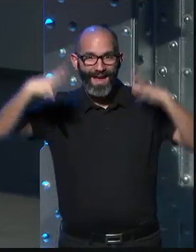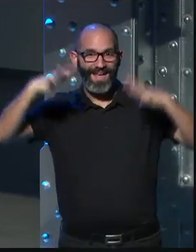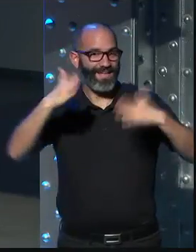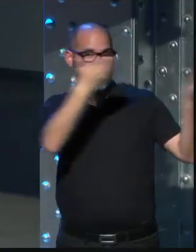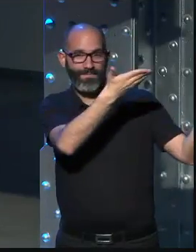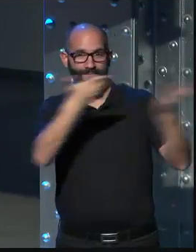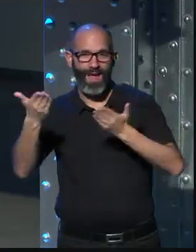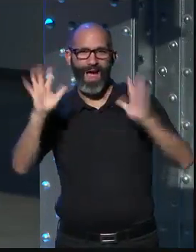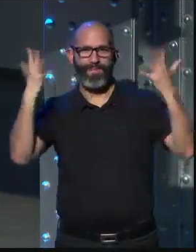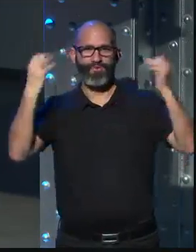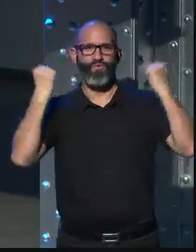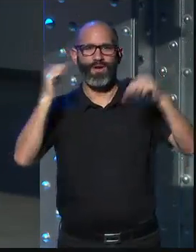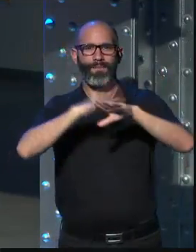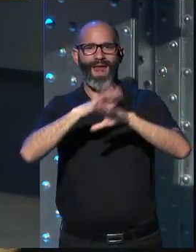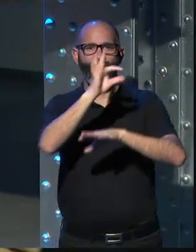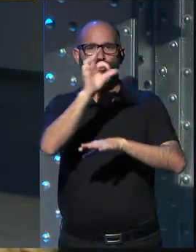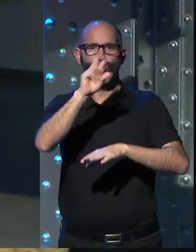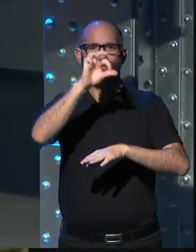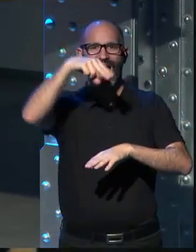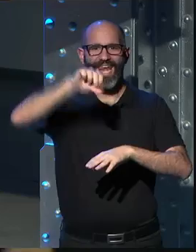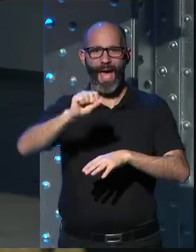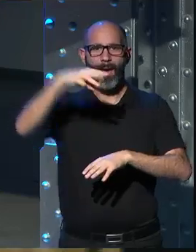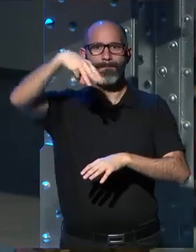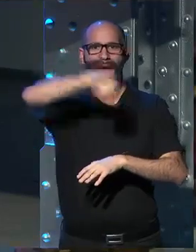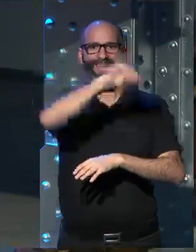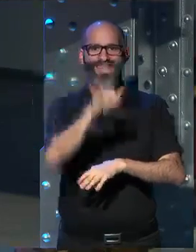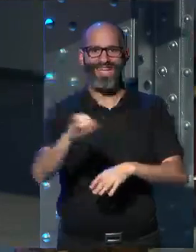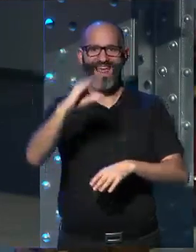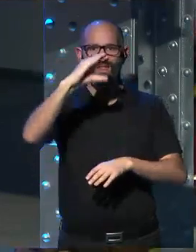enorme aplauso para Susana Martínez Conde.